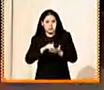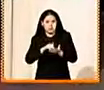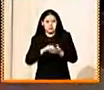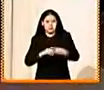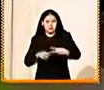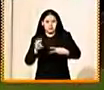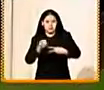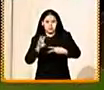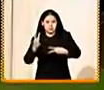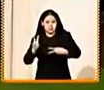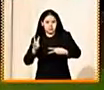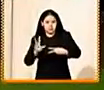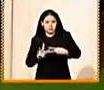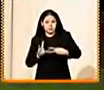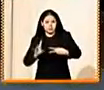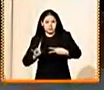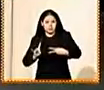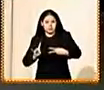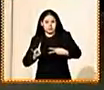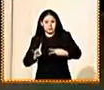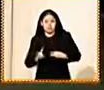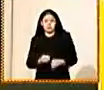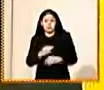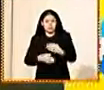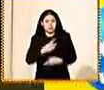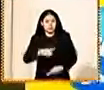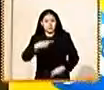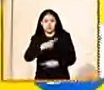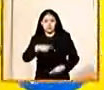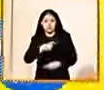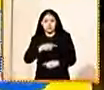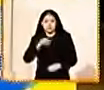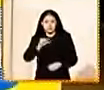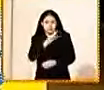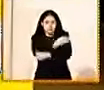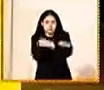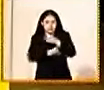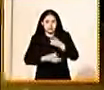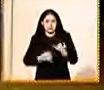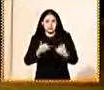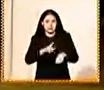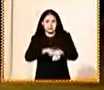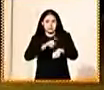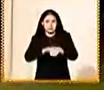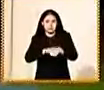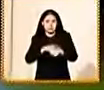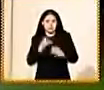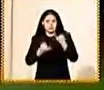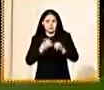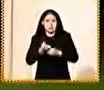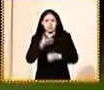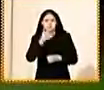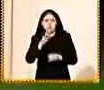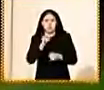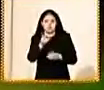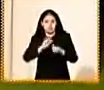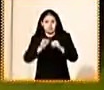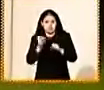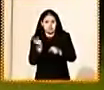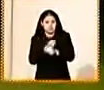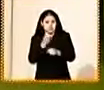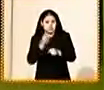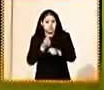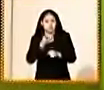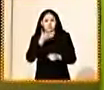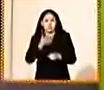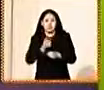Reitero, 07 y 38. Continuamos la diversión de esta tarde y ahora vamos a pegarle a su suerte con sus tres números favoritos